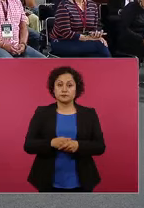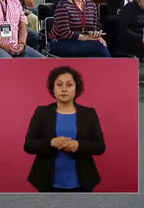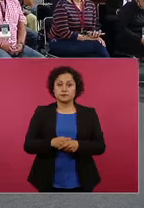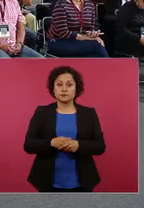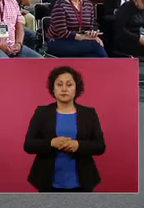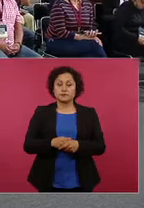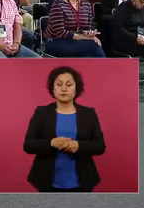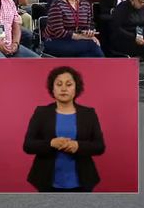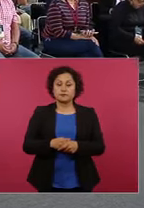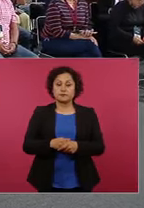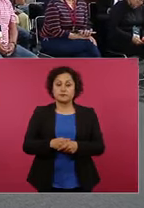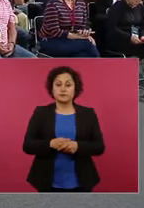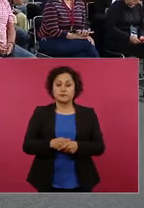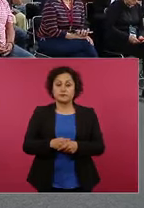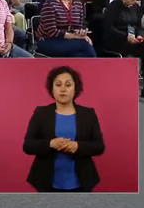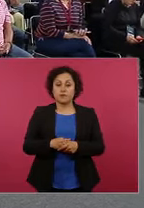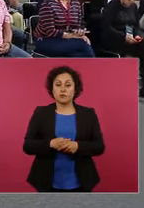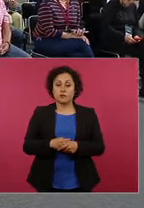se ha ido